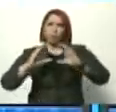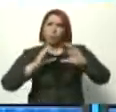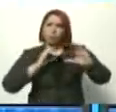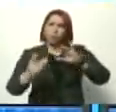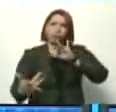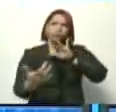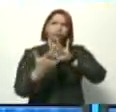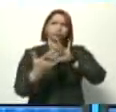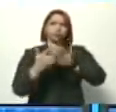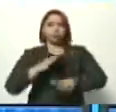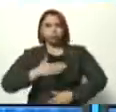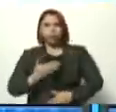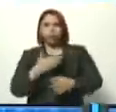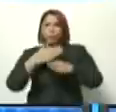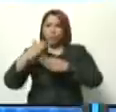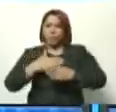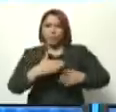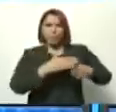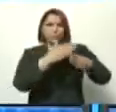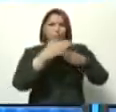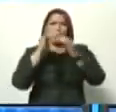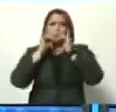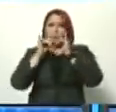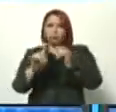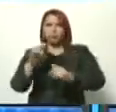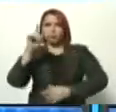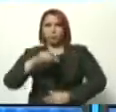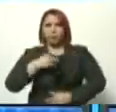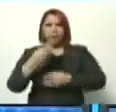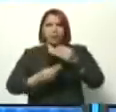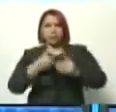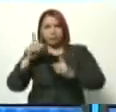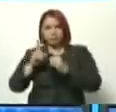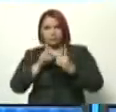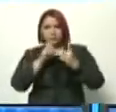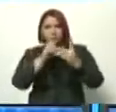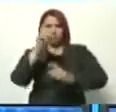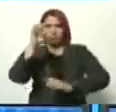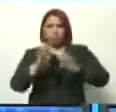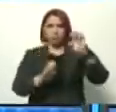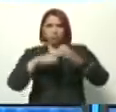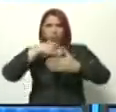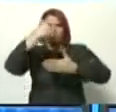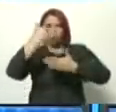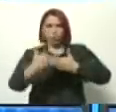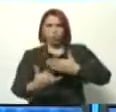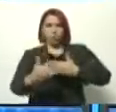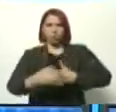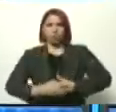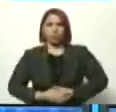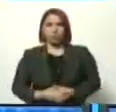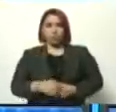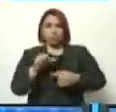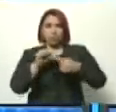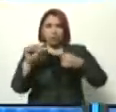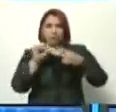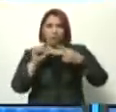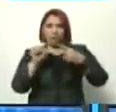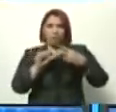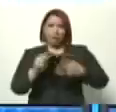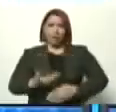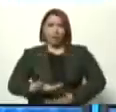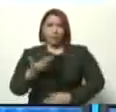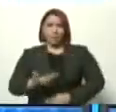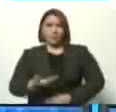para que podamos compartir la información y para que podamos hacer seguimiento y evaluación de proyectos en estas áreas fundamentales